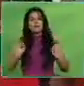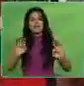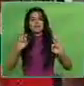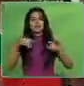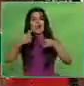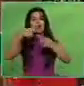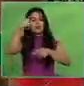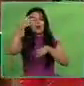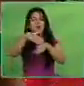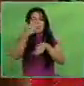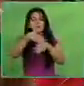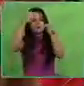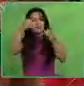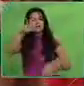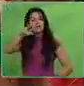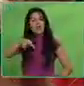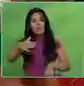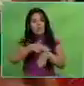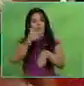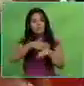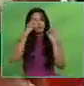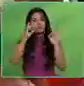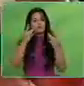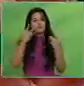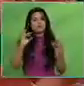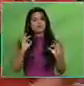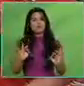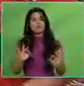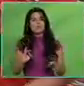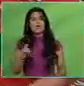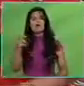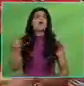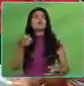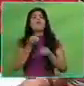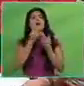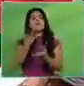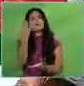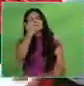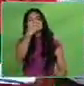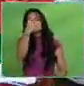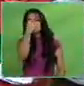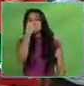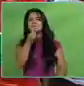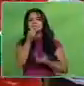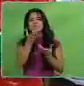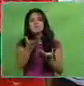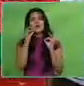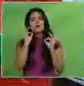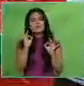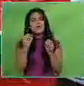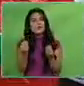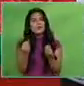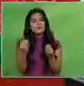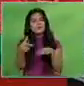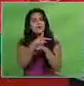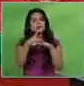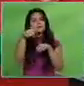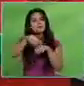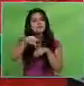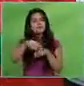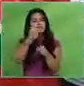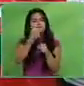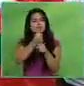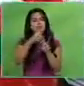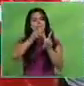todos los días. Los jueves se visibilizan un poco más. Gobernador, para que nos haga un comentario, ¿cómo va la gran misión Vivienda Venezuela